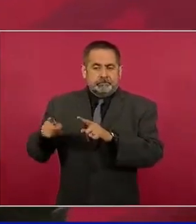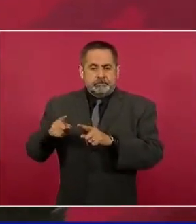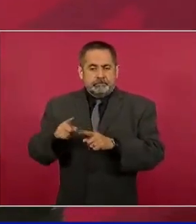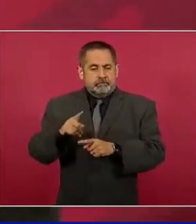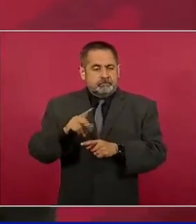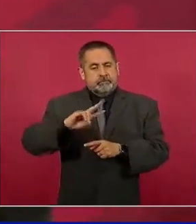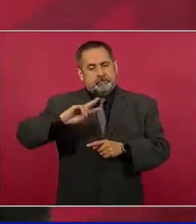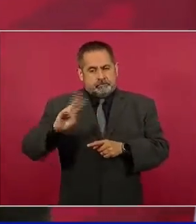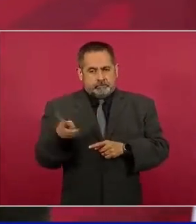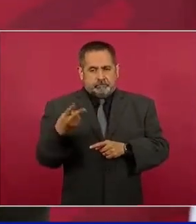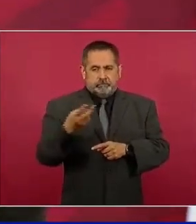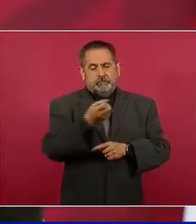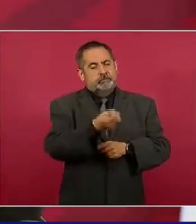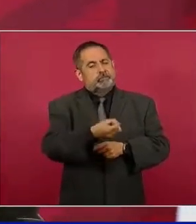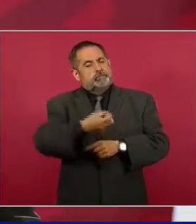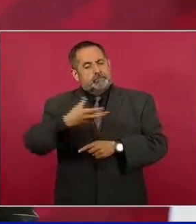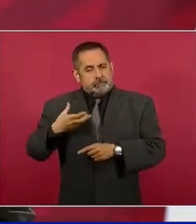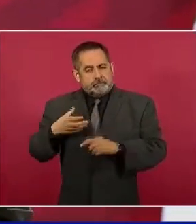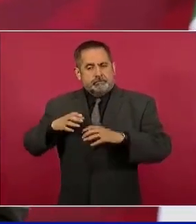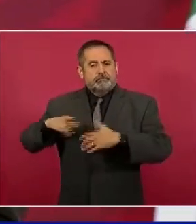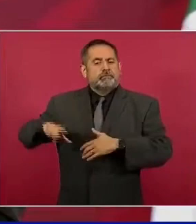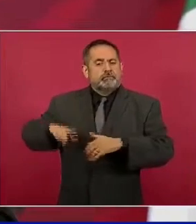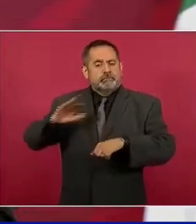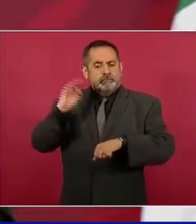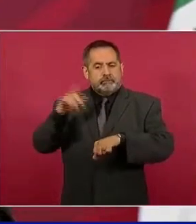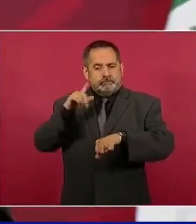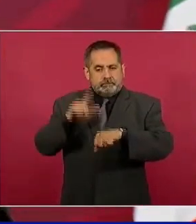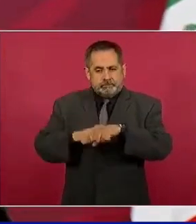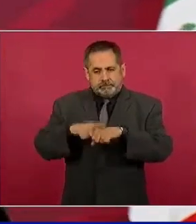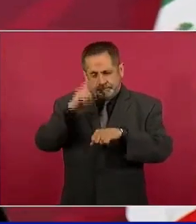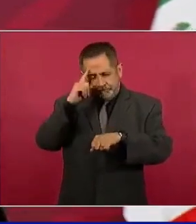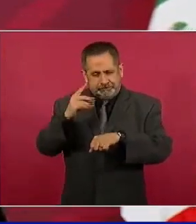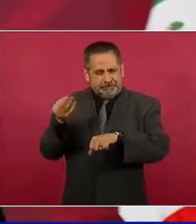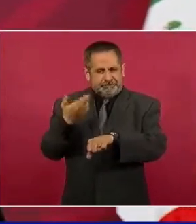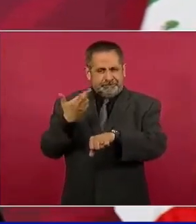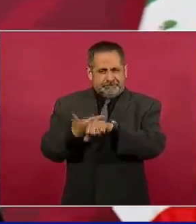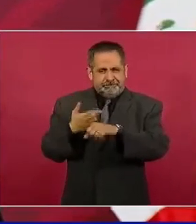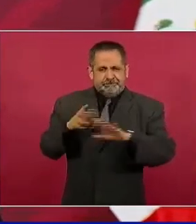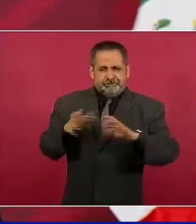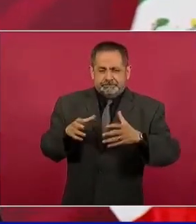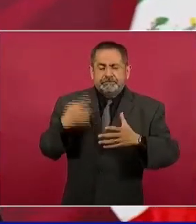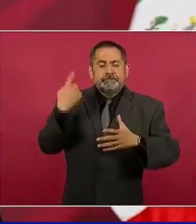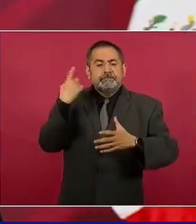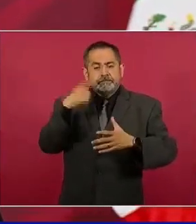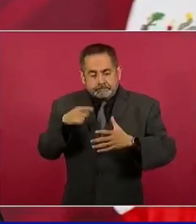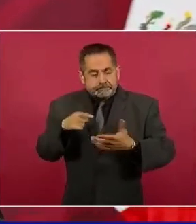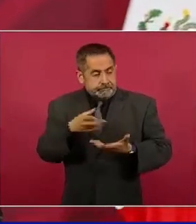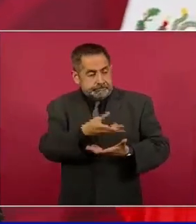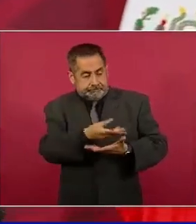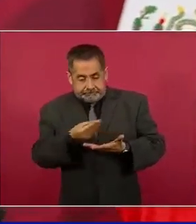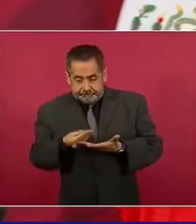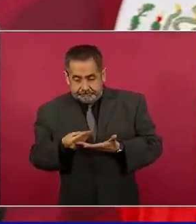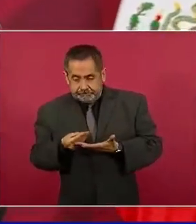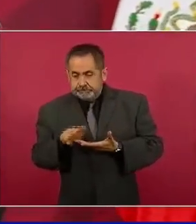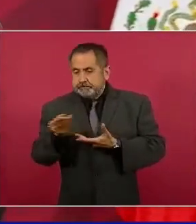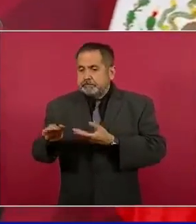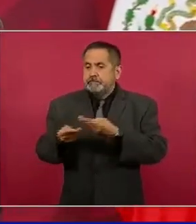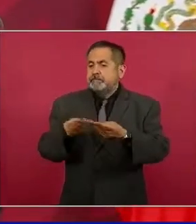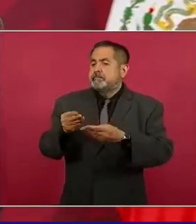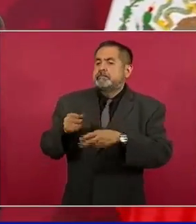reingresado ese dinero al gobierno federal, a la tesorería, para